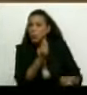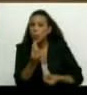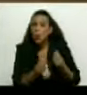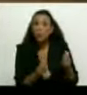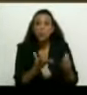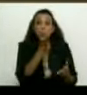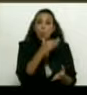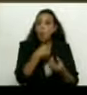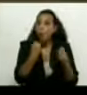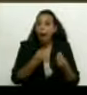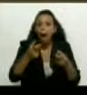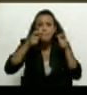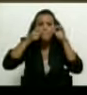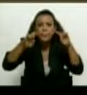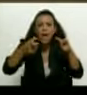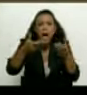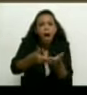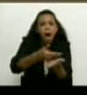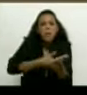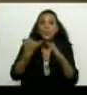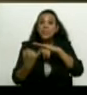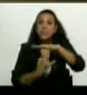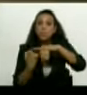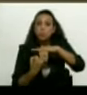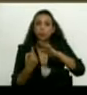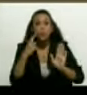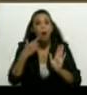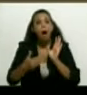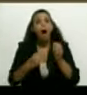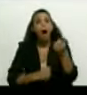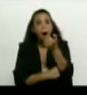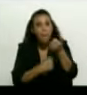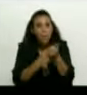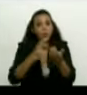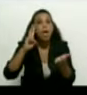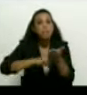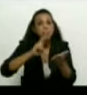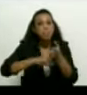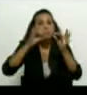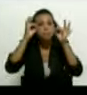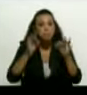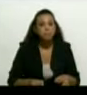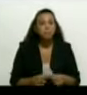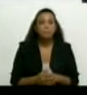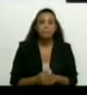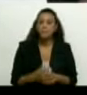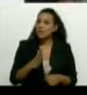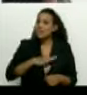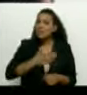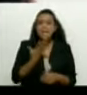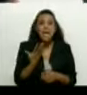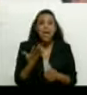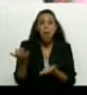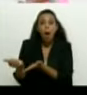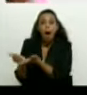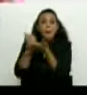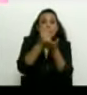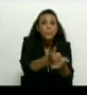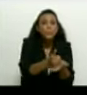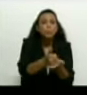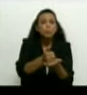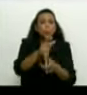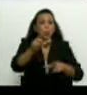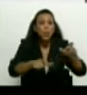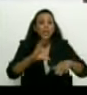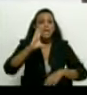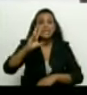ningún tipo de auditorías de una institución que respalde su validez. Que ellos no quisieron que le brindaran el apoyo